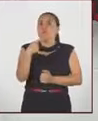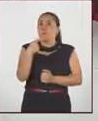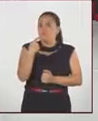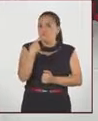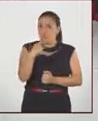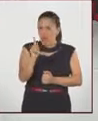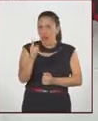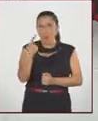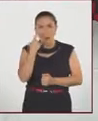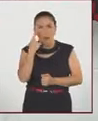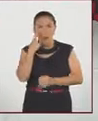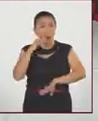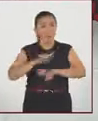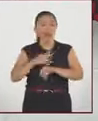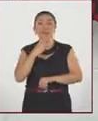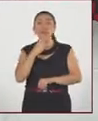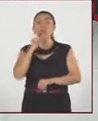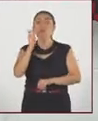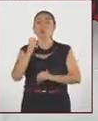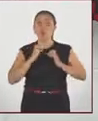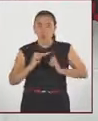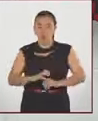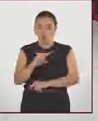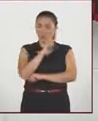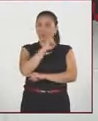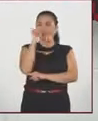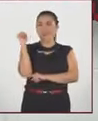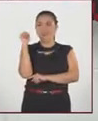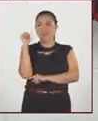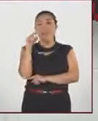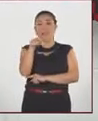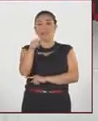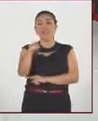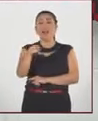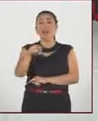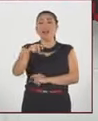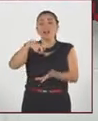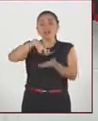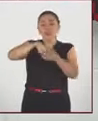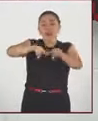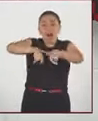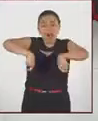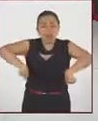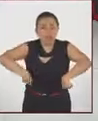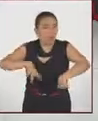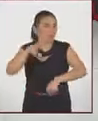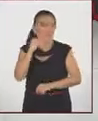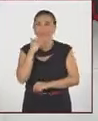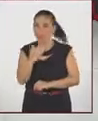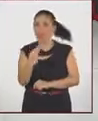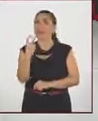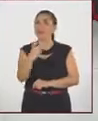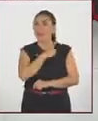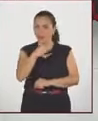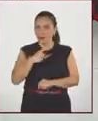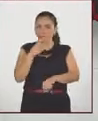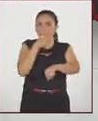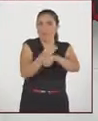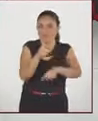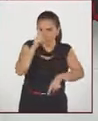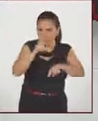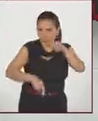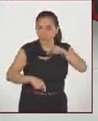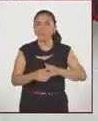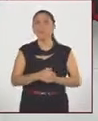que lo que más ayuda es corregir la postura, esta posición en W. Estar, Sí. estar con las piernas al Sí, revés. sí,